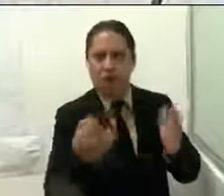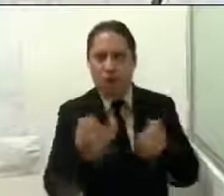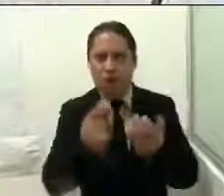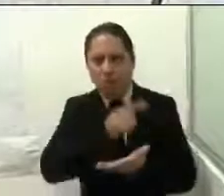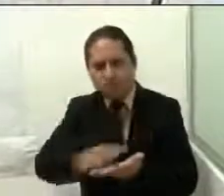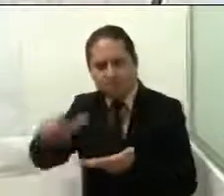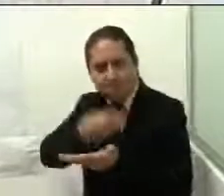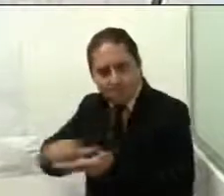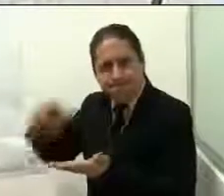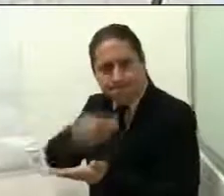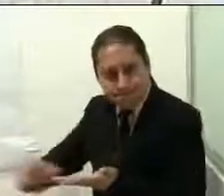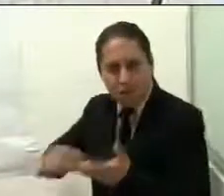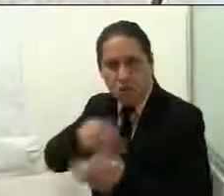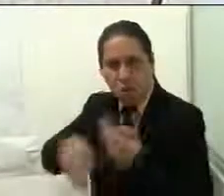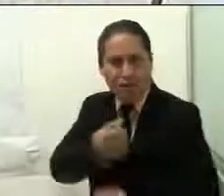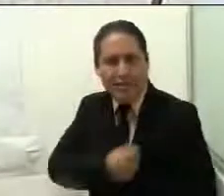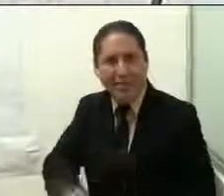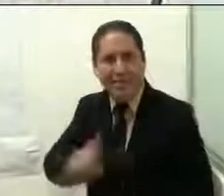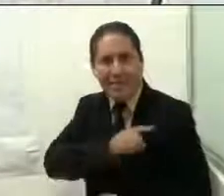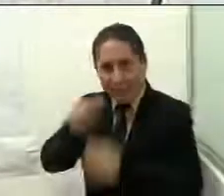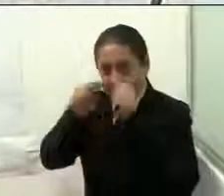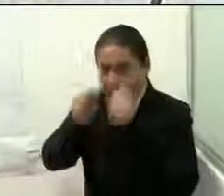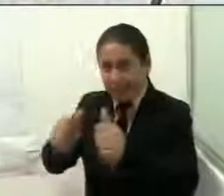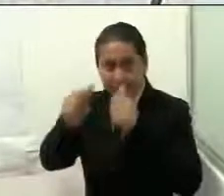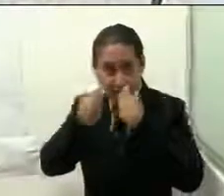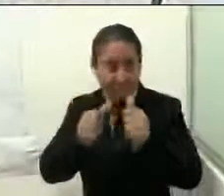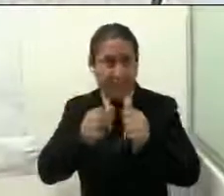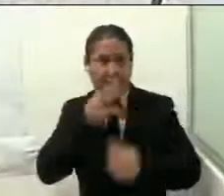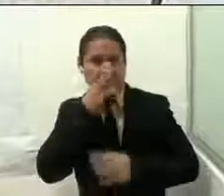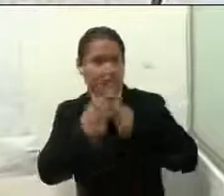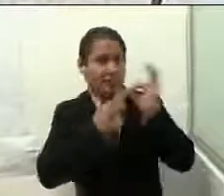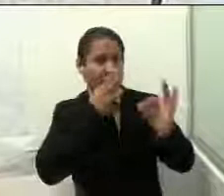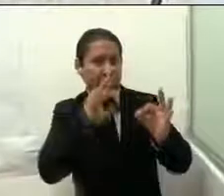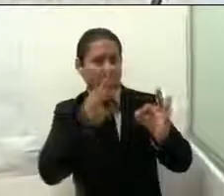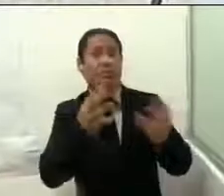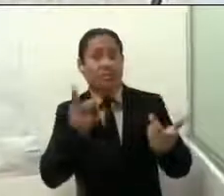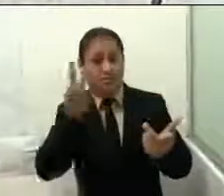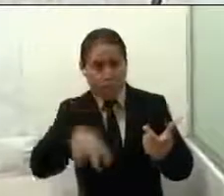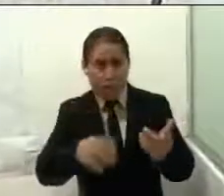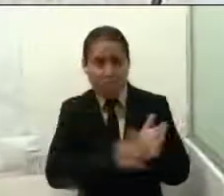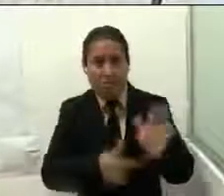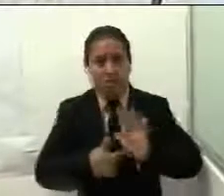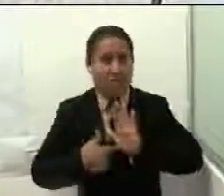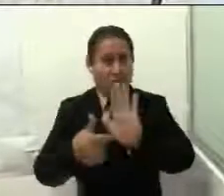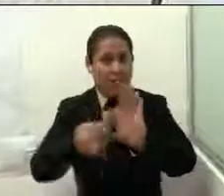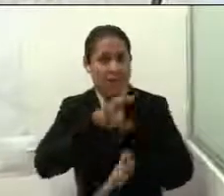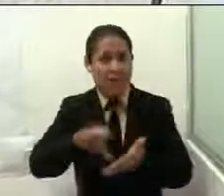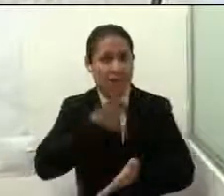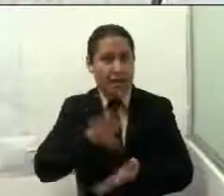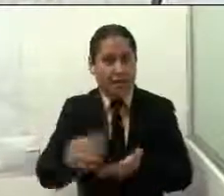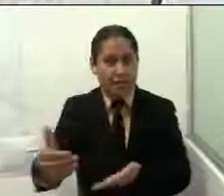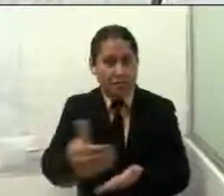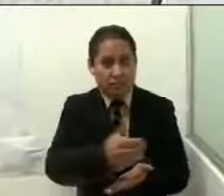y atención permanente de notificaciones y la verificación de centros de acopios